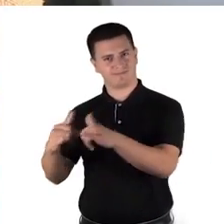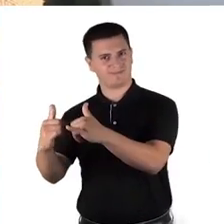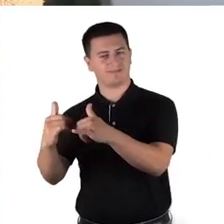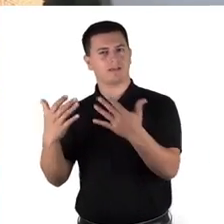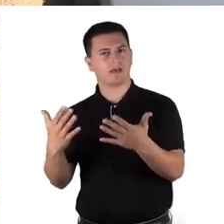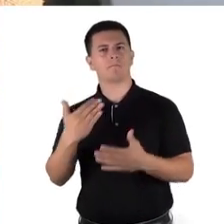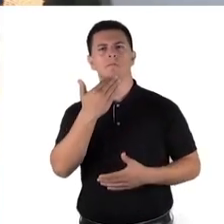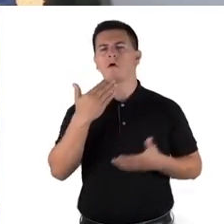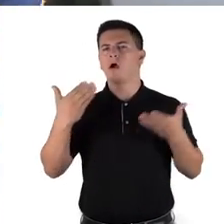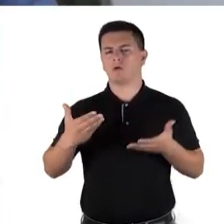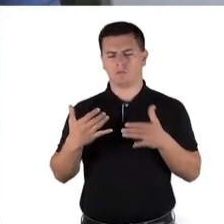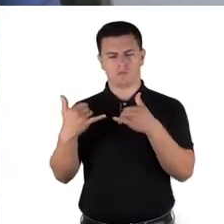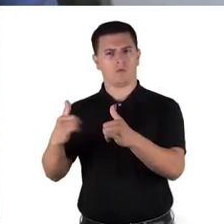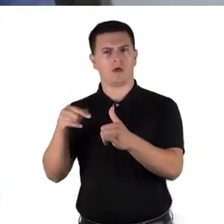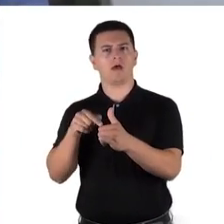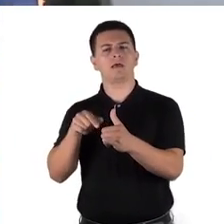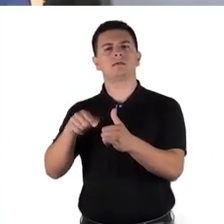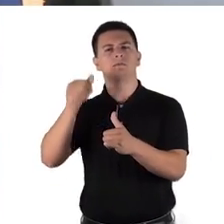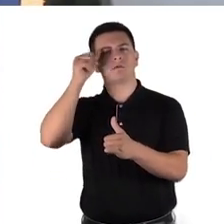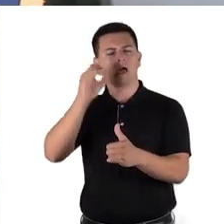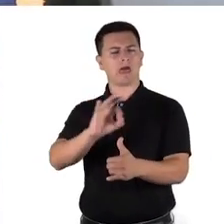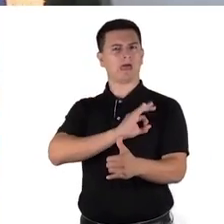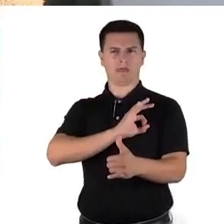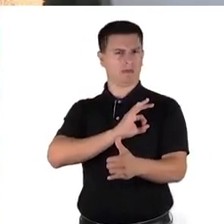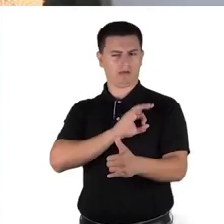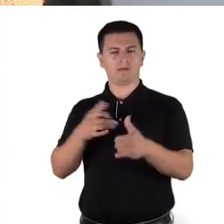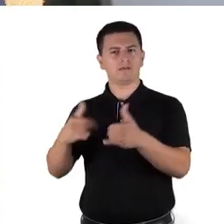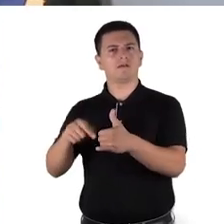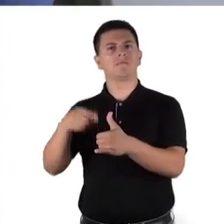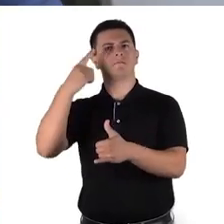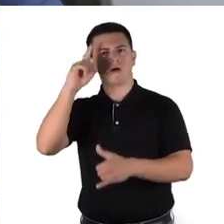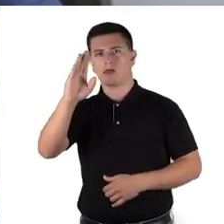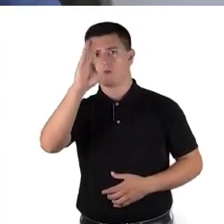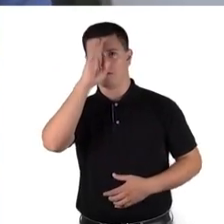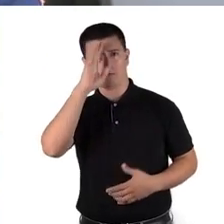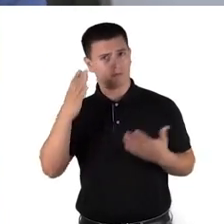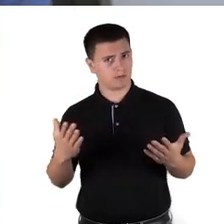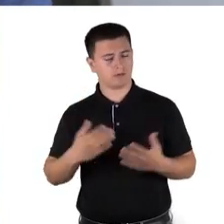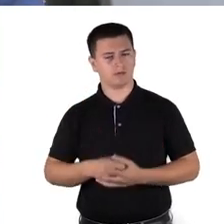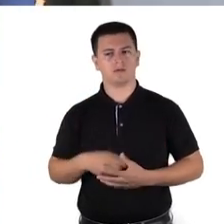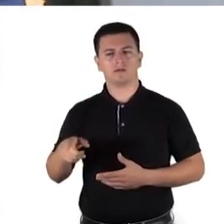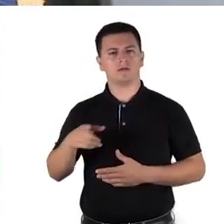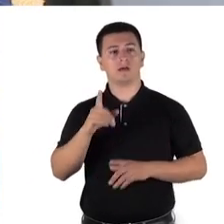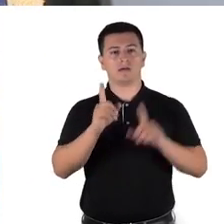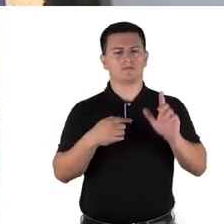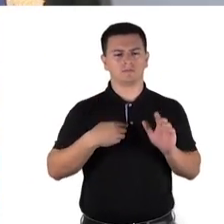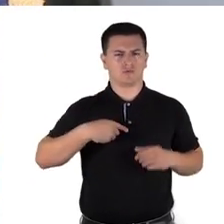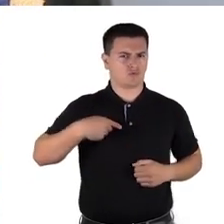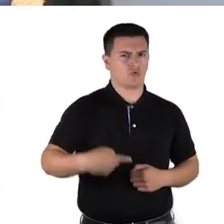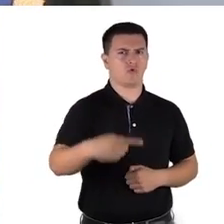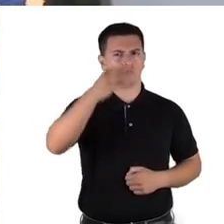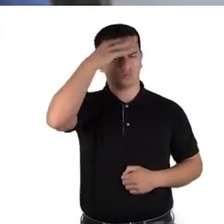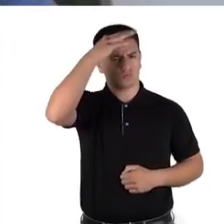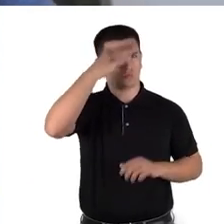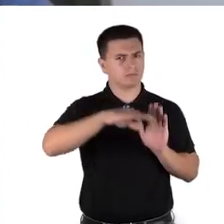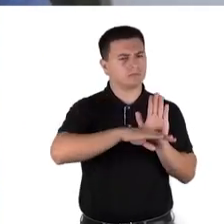y esto, y de premio podemos jugar. Exacto. Cuando hoy nos dimos cuenta que jugar tiene que ser parte del aprendizaje y no solamente un premio. ¿La rutina también